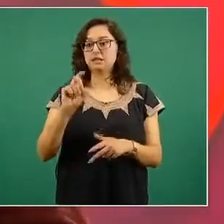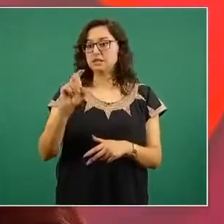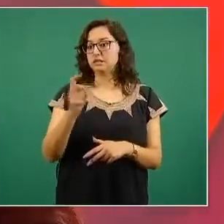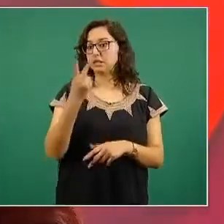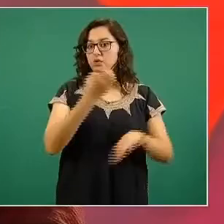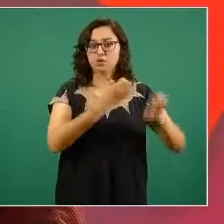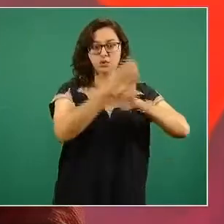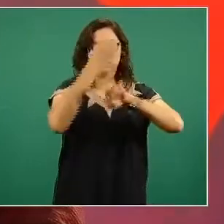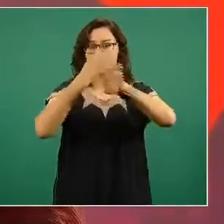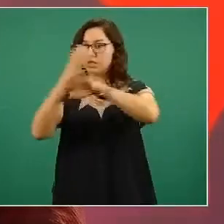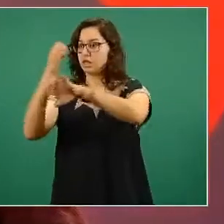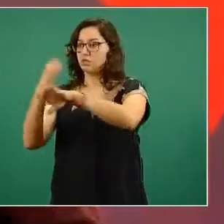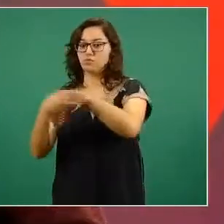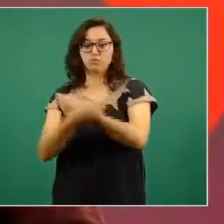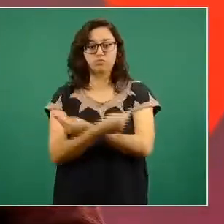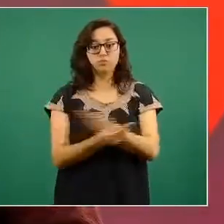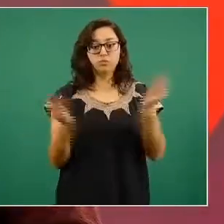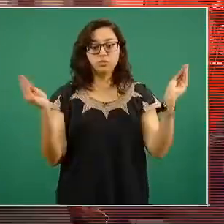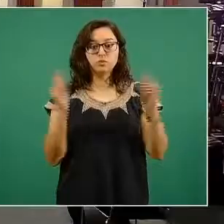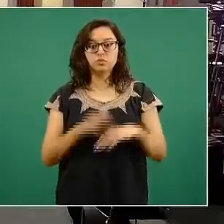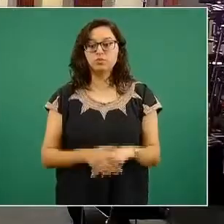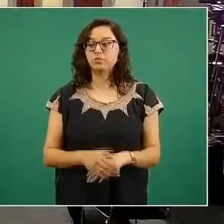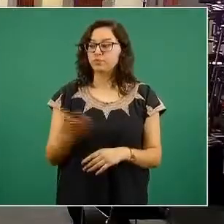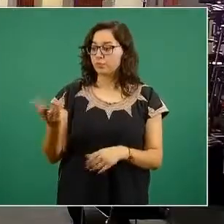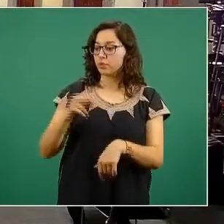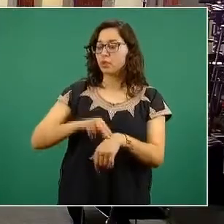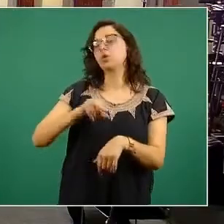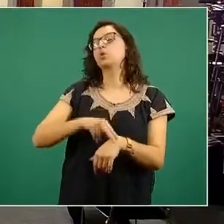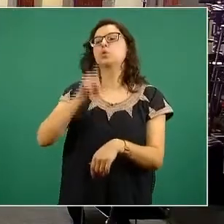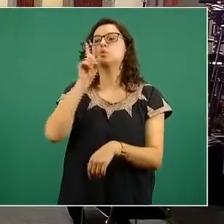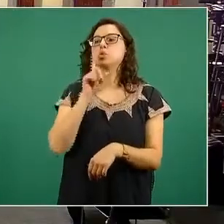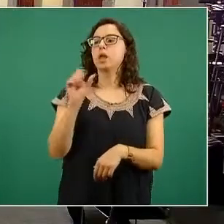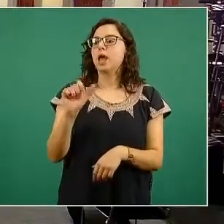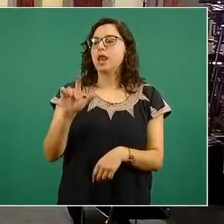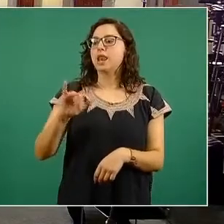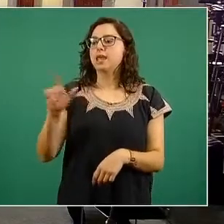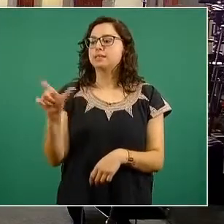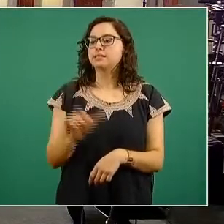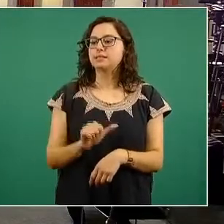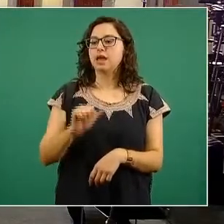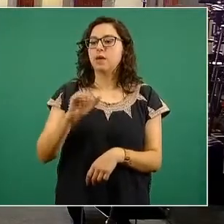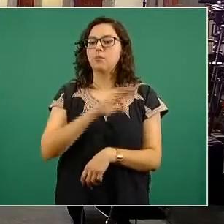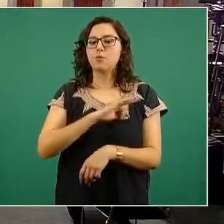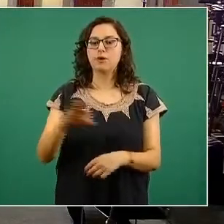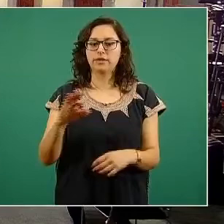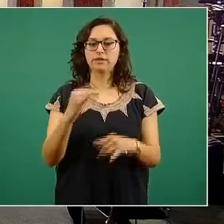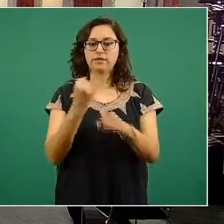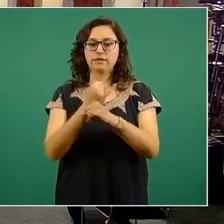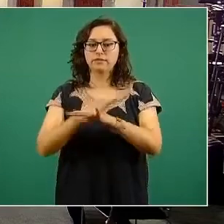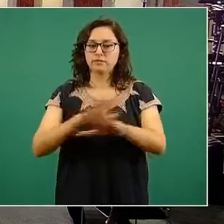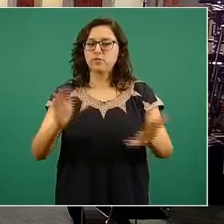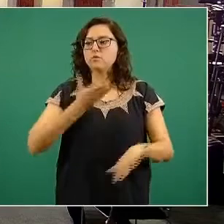federativas. Le pido a la doctora Alexa de la Torre, si es tan amable, de presentar el informe técnico. Gracias.